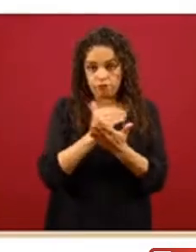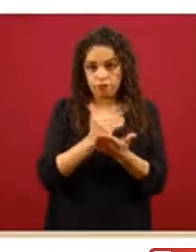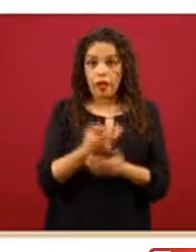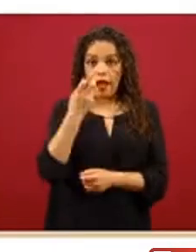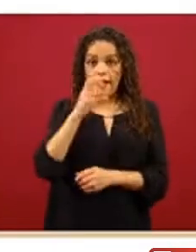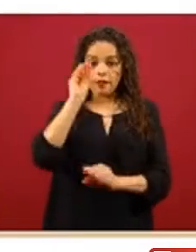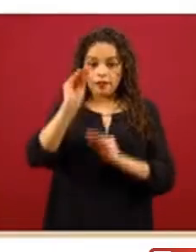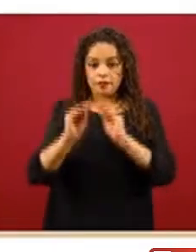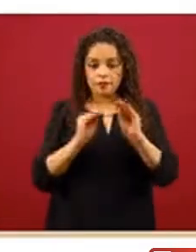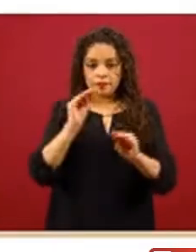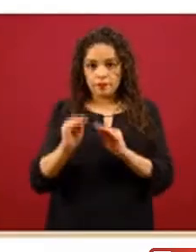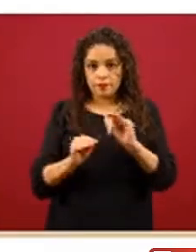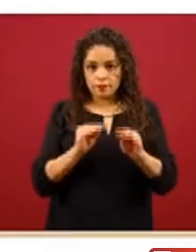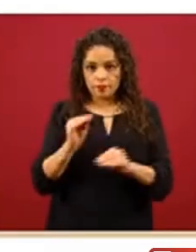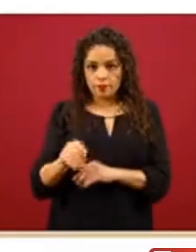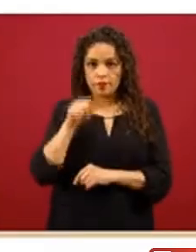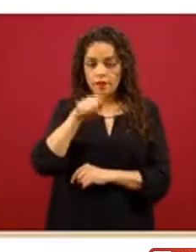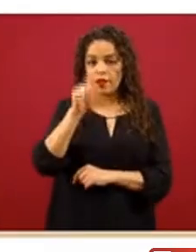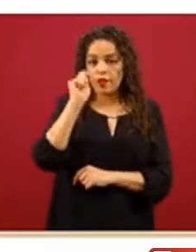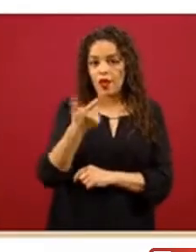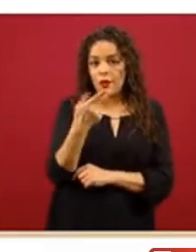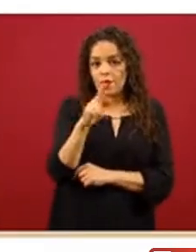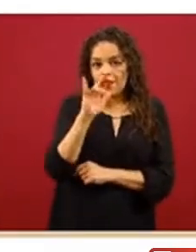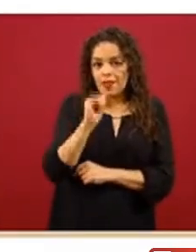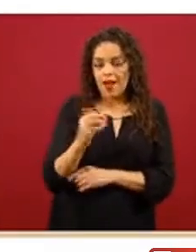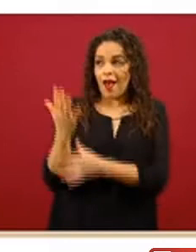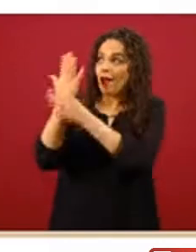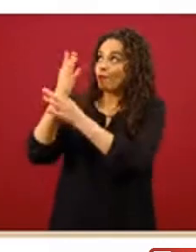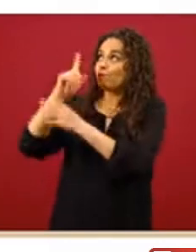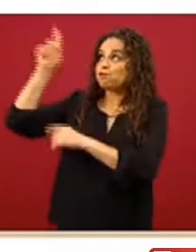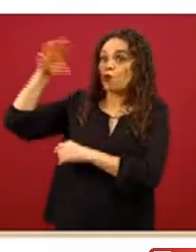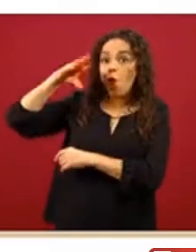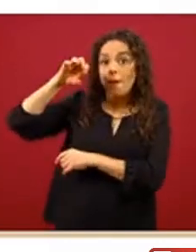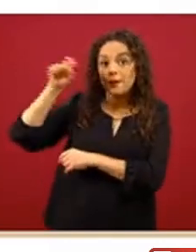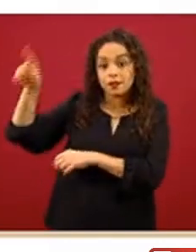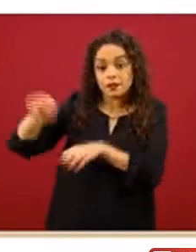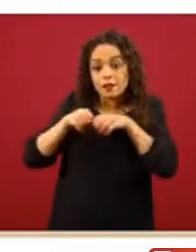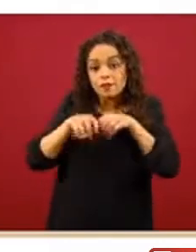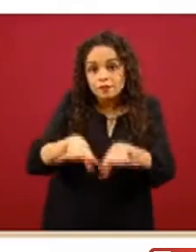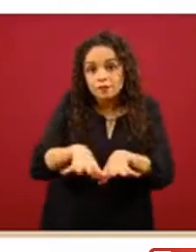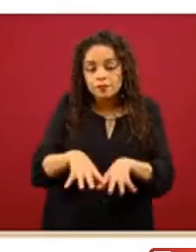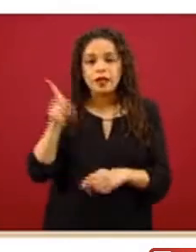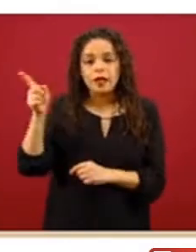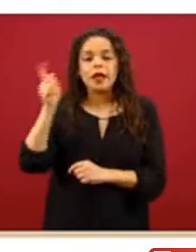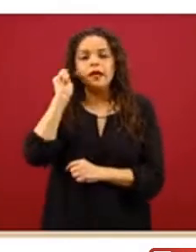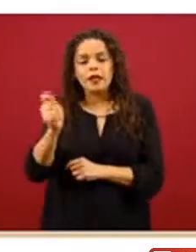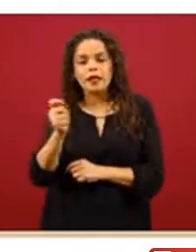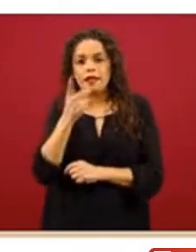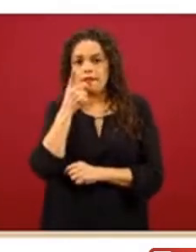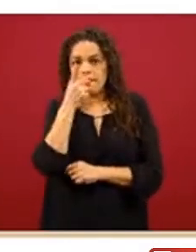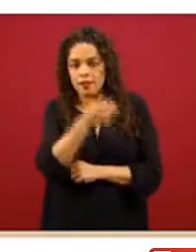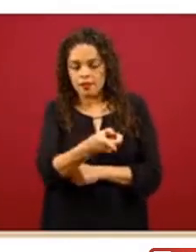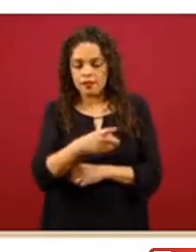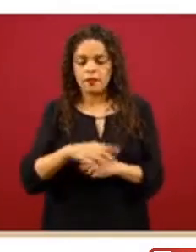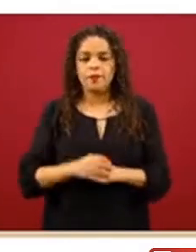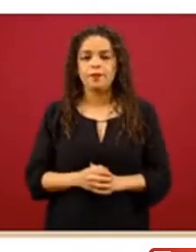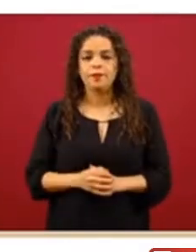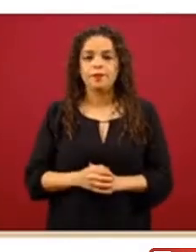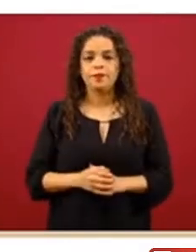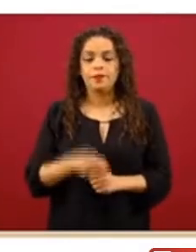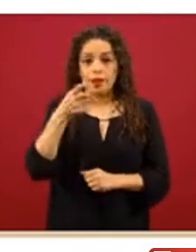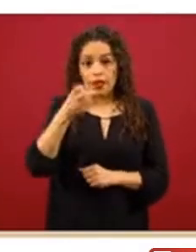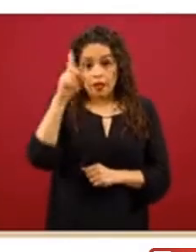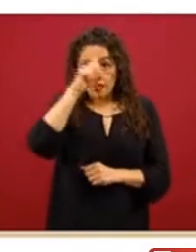de la guía de la Organización Mundial de la Salud, es que nos indica que la mayor parte de estas recomendaciones